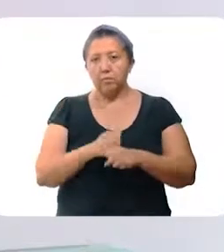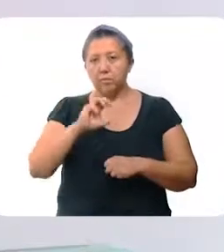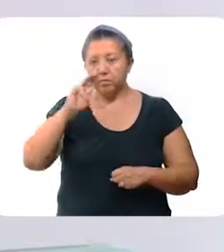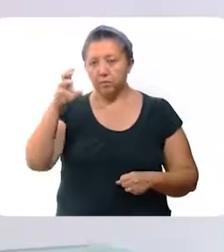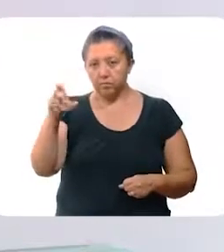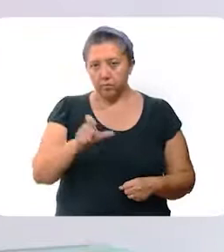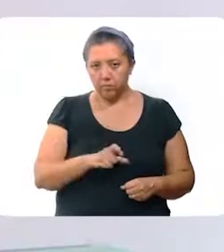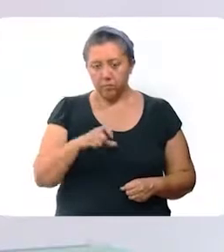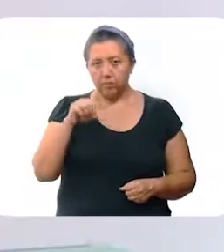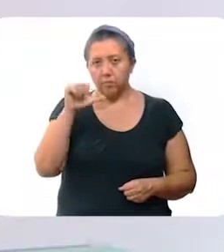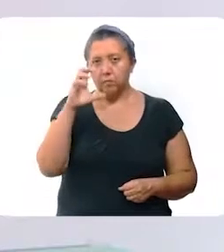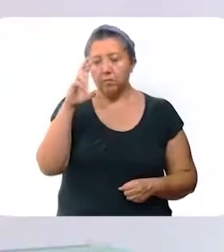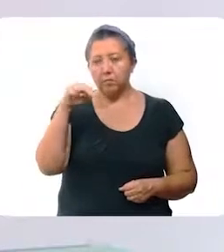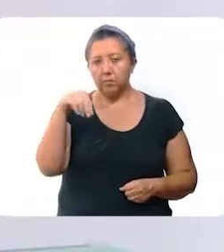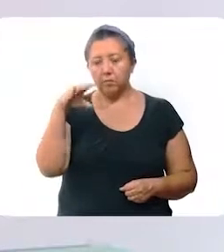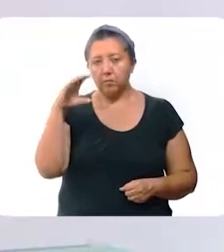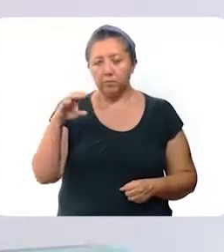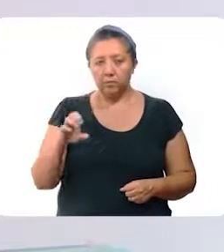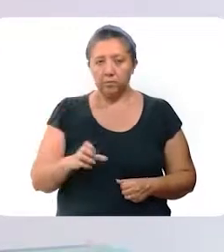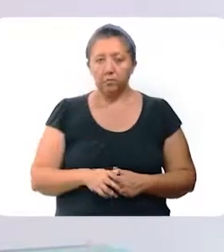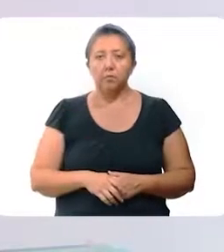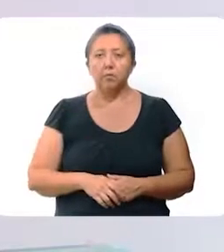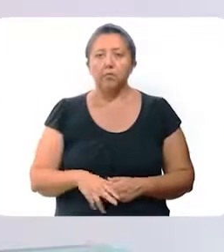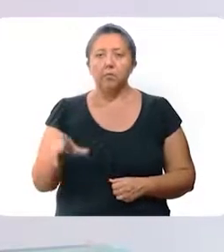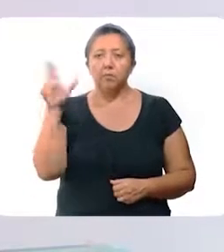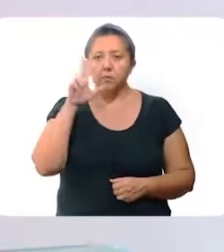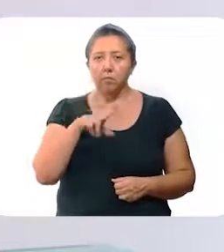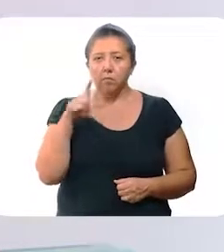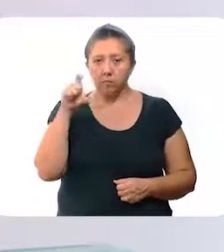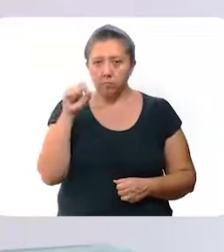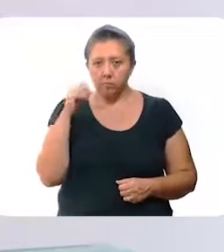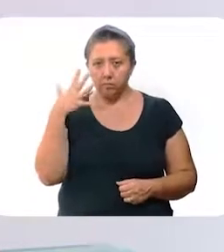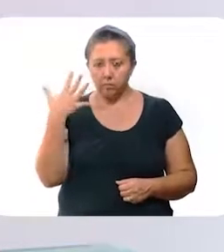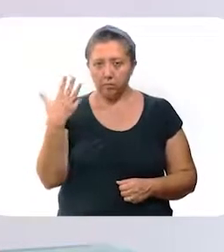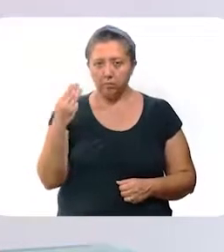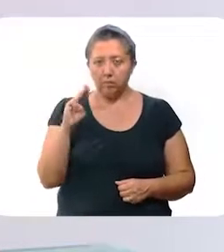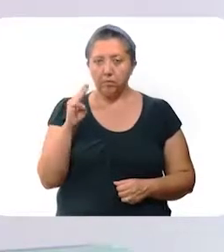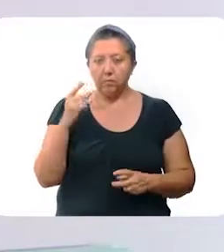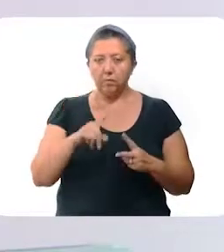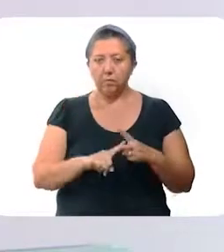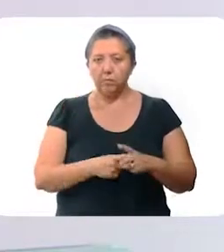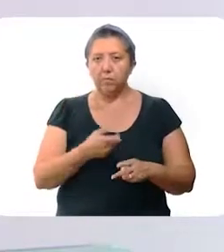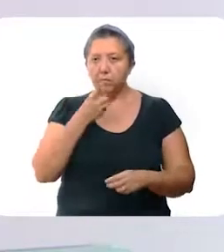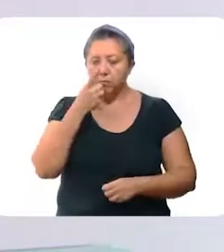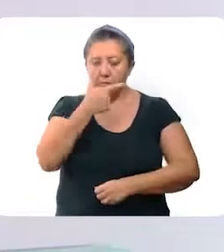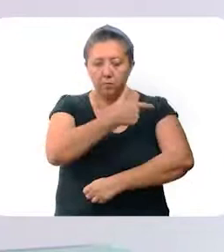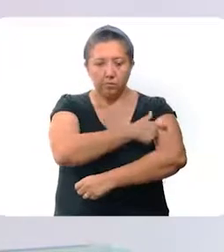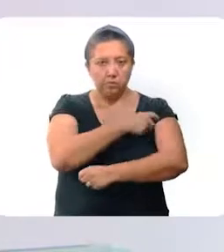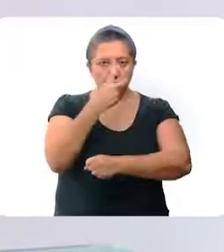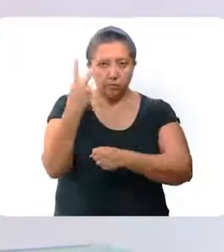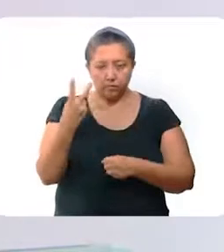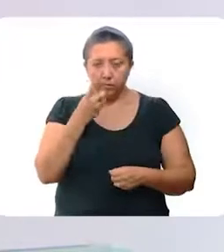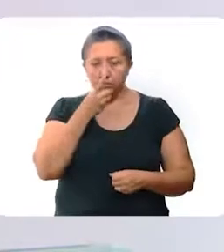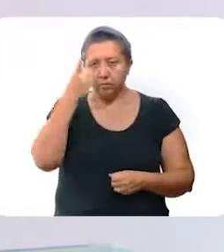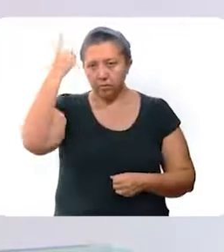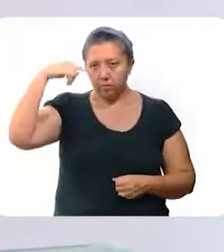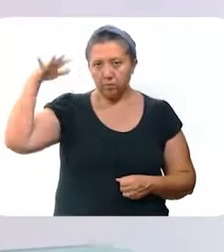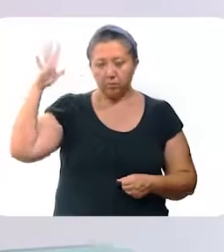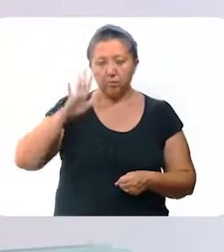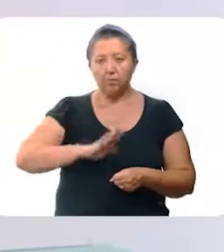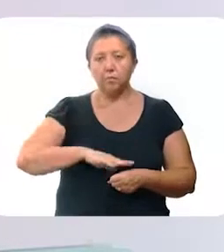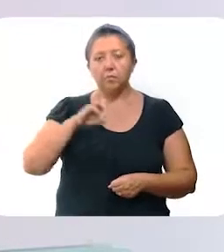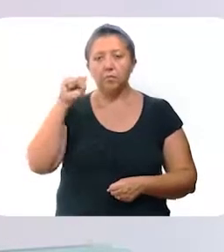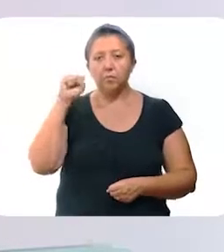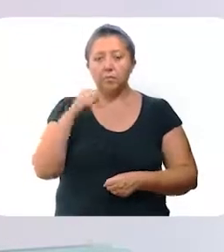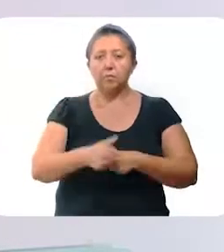Chemash, Oxcuxcap y Acanqué. El martes 25 de mayo iniciará la aplicación de segunda dosis para adultos mayores de